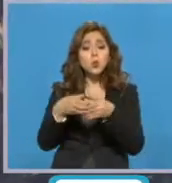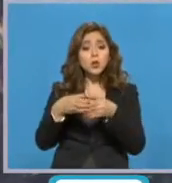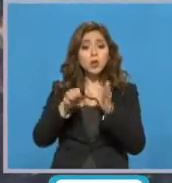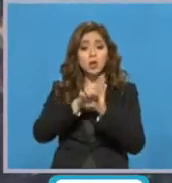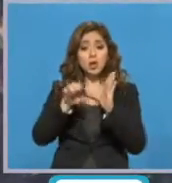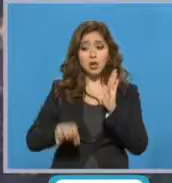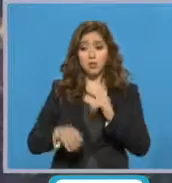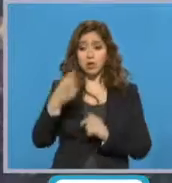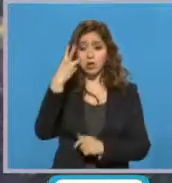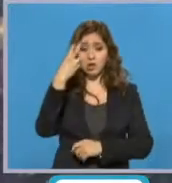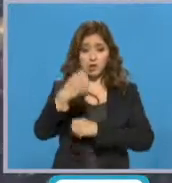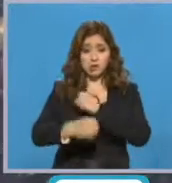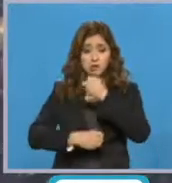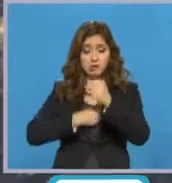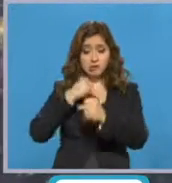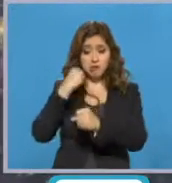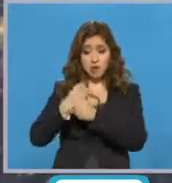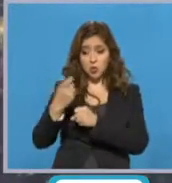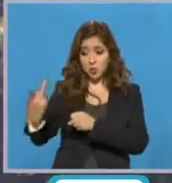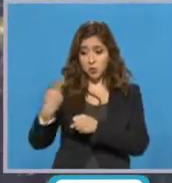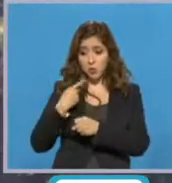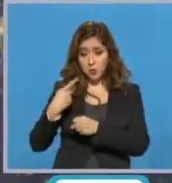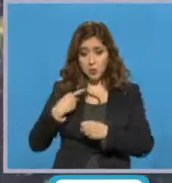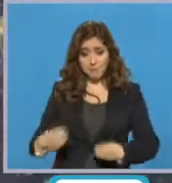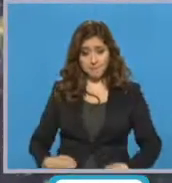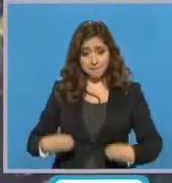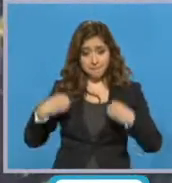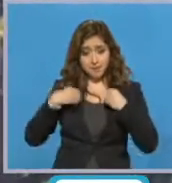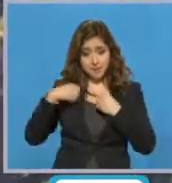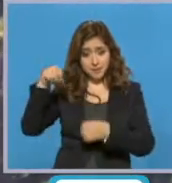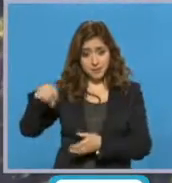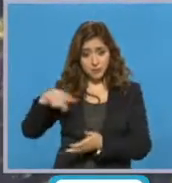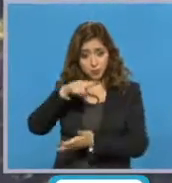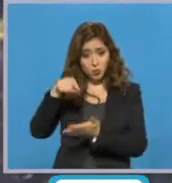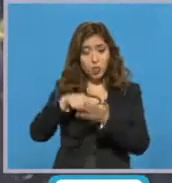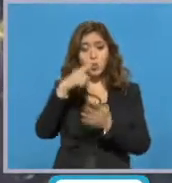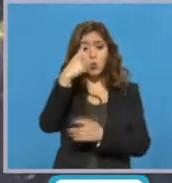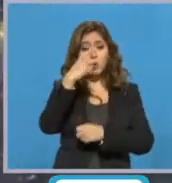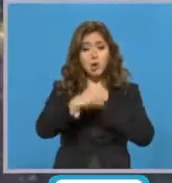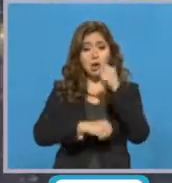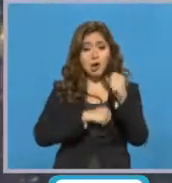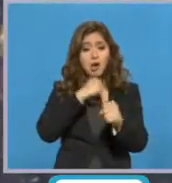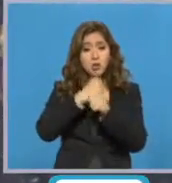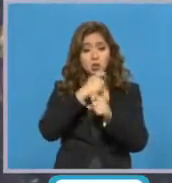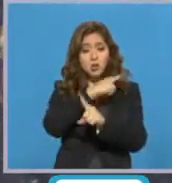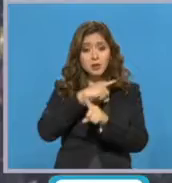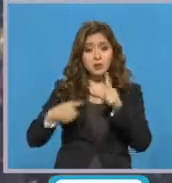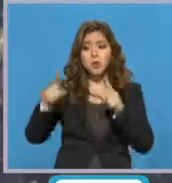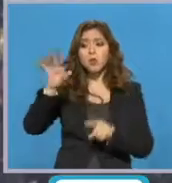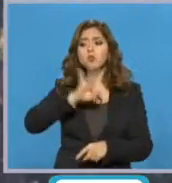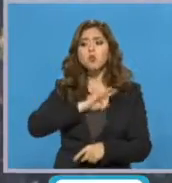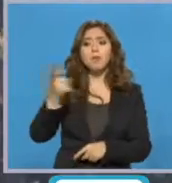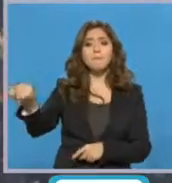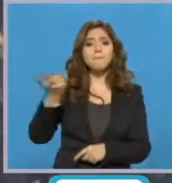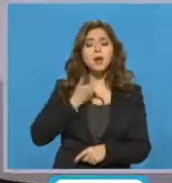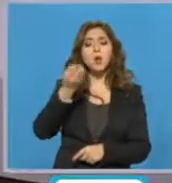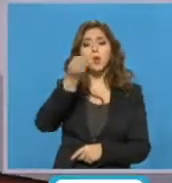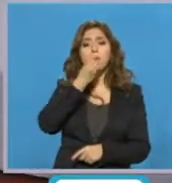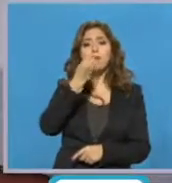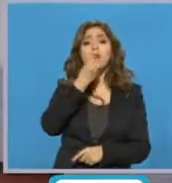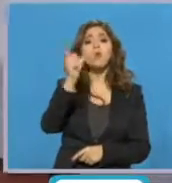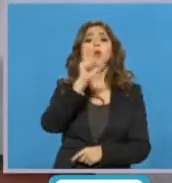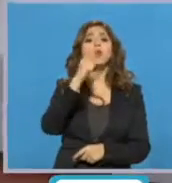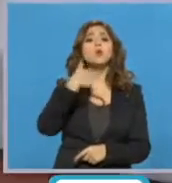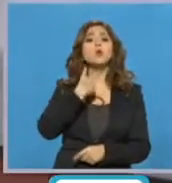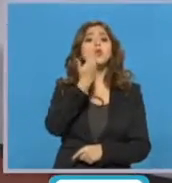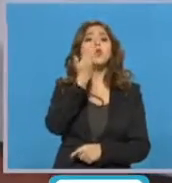viviendo 3 años como Esos roomies o como 3. pareja, como sea, bueno, pues Ok. entonces 1 año y medio yo tendré derecho a recibir una pensión si es que la necesito. Oye, rápidamente,